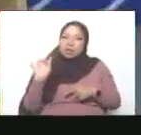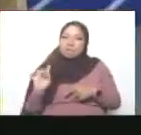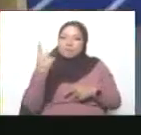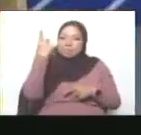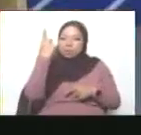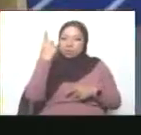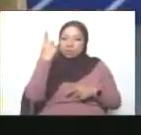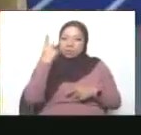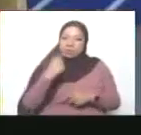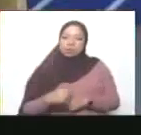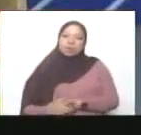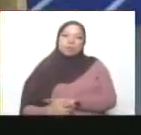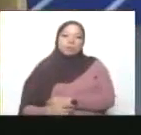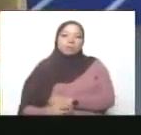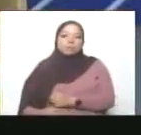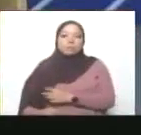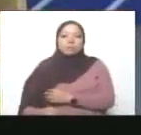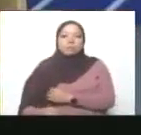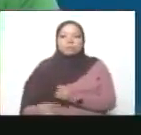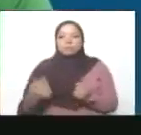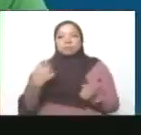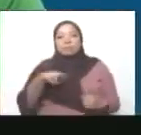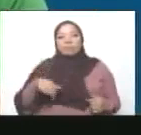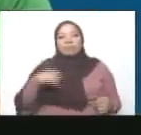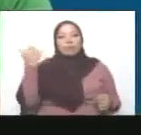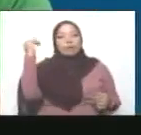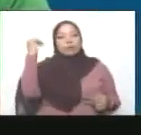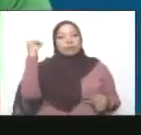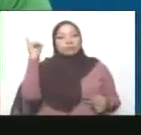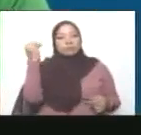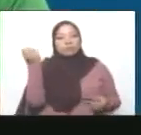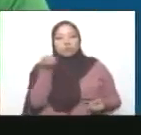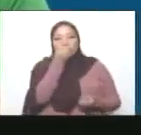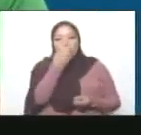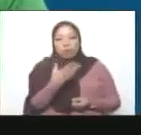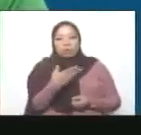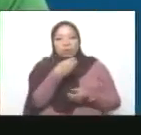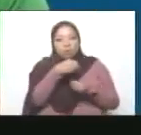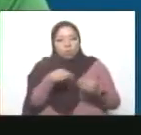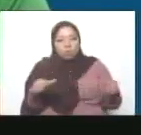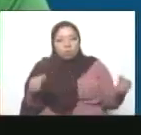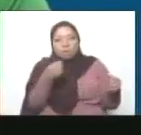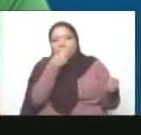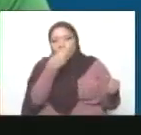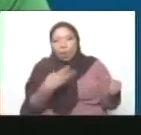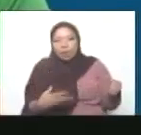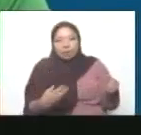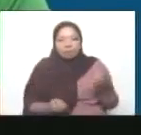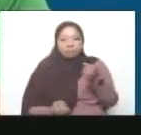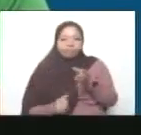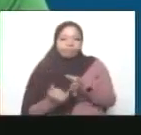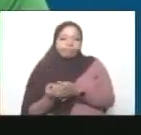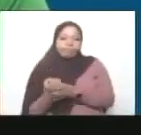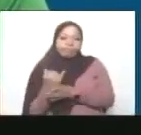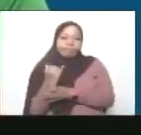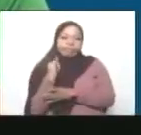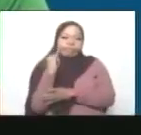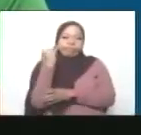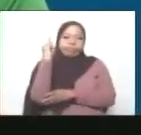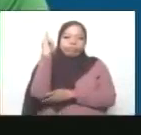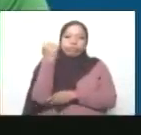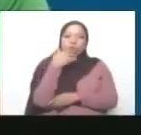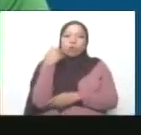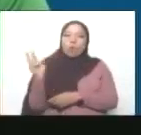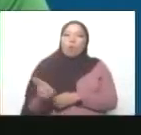De hecho, señor presidente, nosotros en Yaracuy tenemos la bondad. La tierra es tan fértil y tan bondadosa que somos